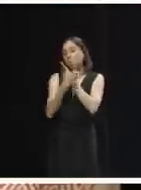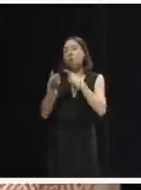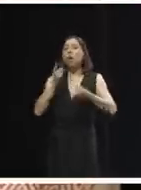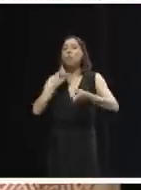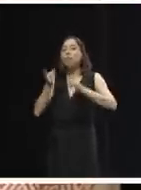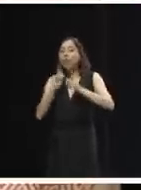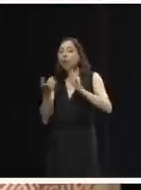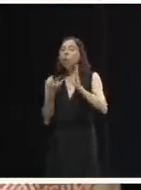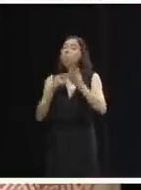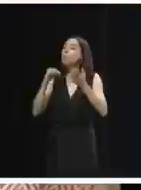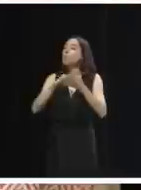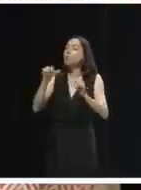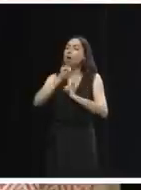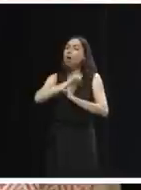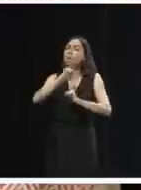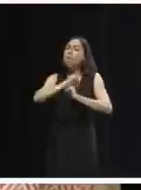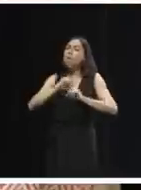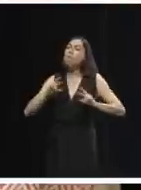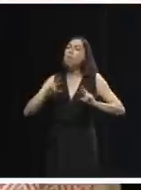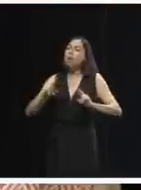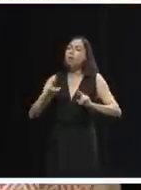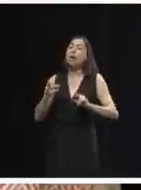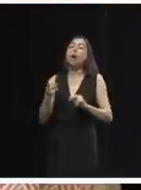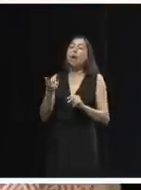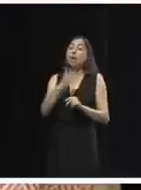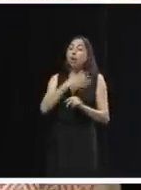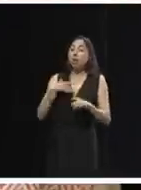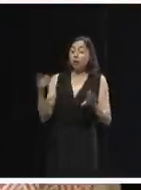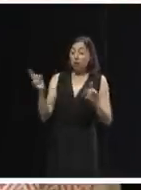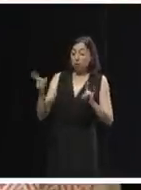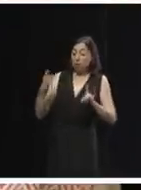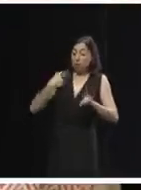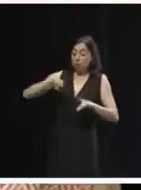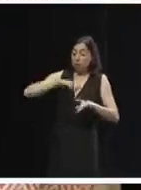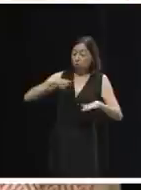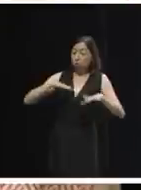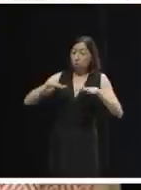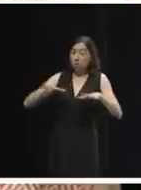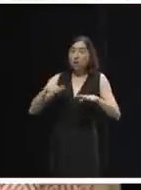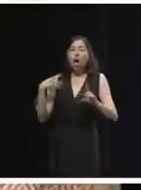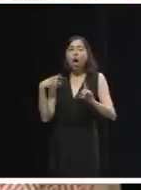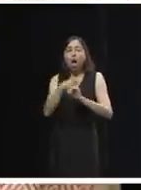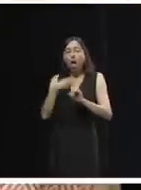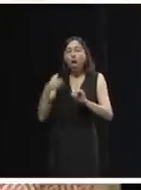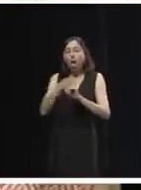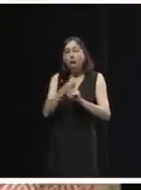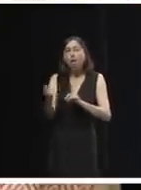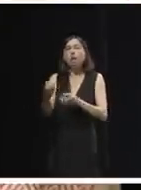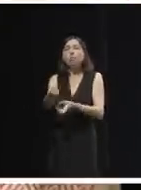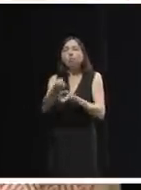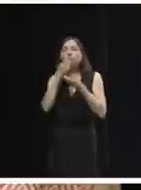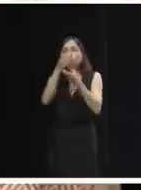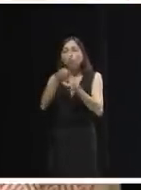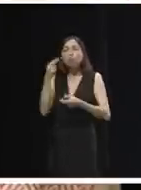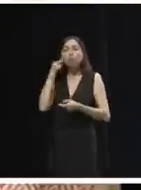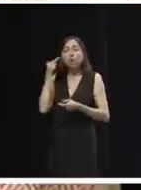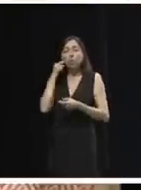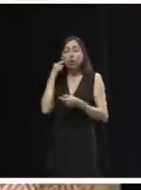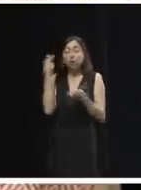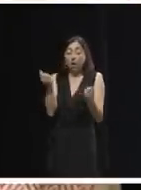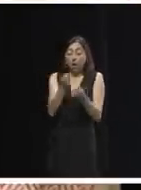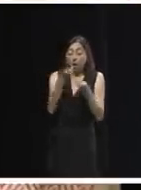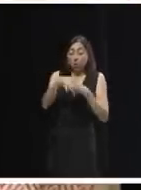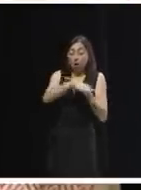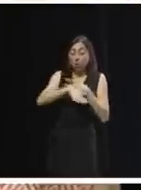de esperanza. Los que nos quieren desmovilizar van a insistir en el discurso del miedo. Y desde ciertas posiciones de la izquierda no podemos